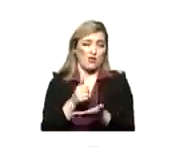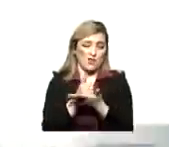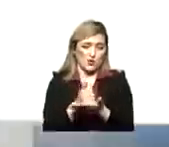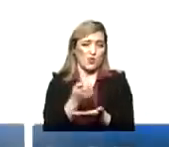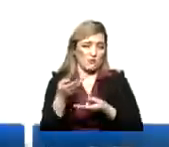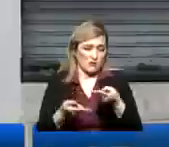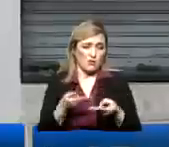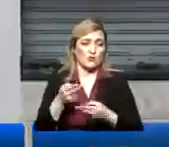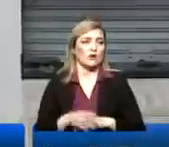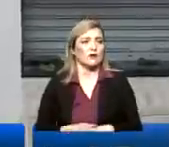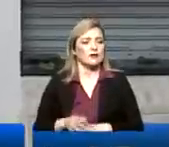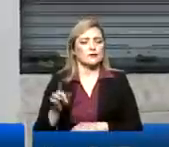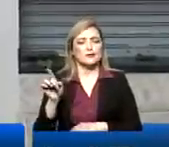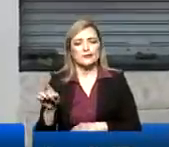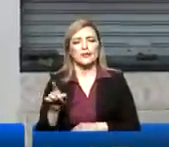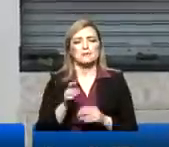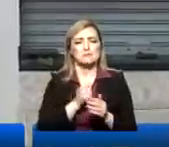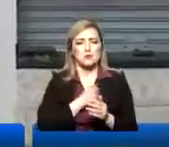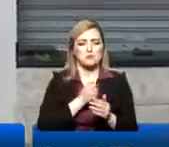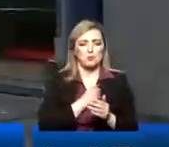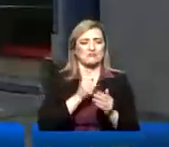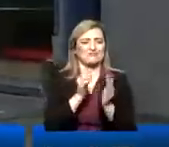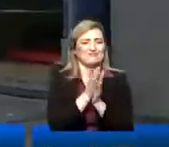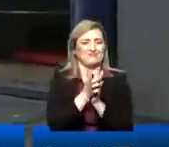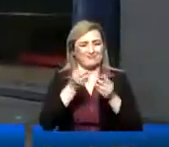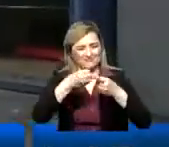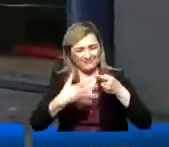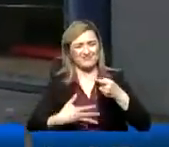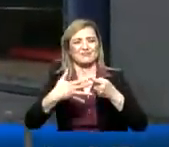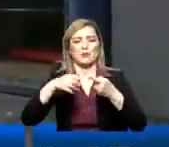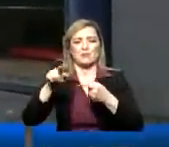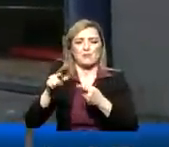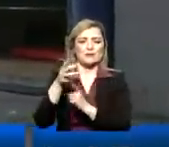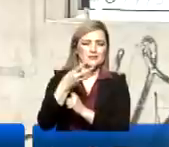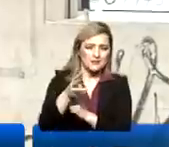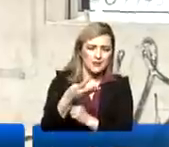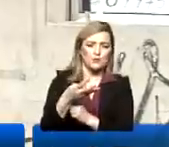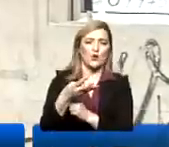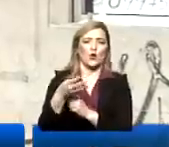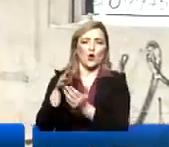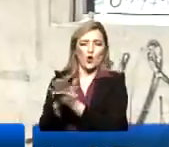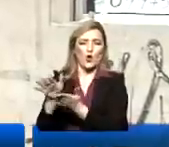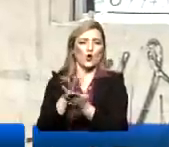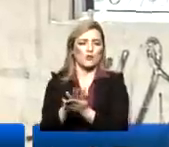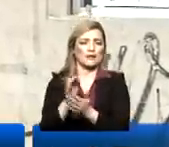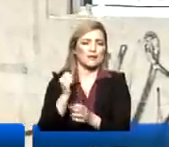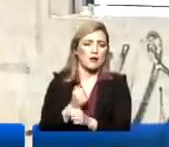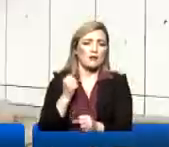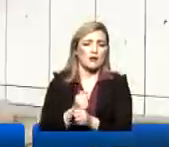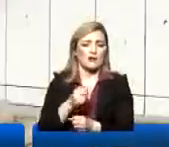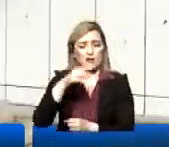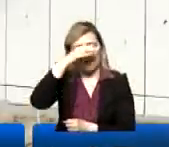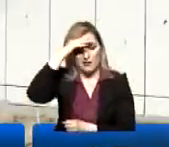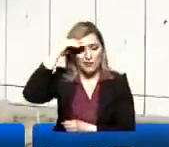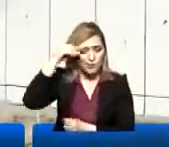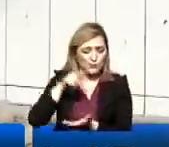propietarios de papelerías, restaurantes, cybers y copiadoras trabajan ahora para pagar los arriendos atrasados por la cuarentena.